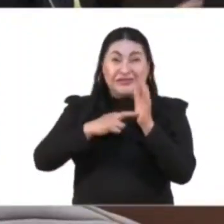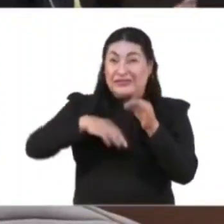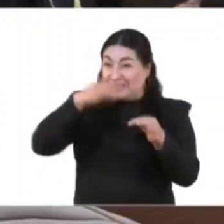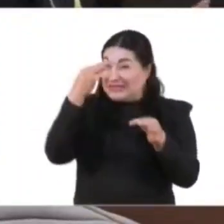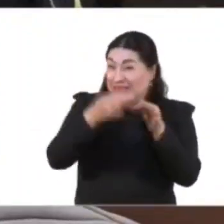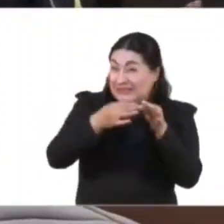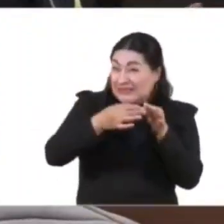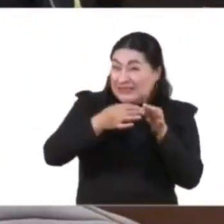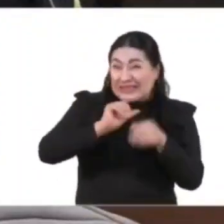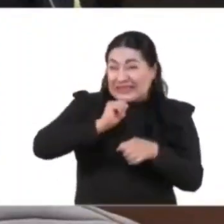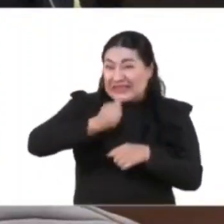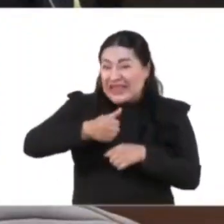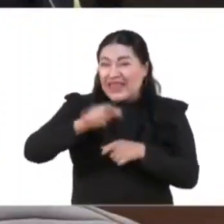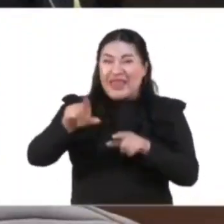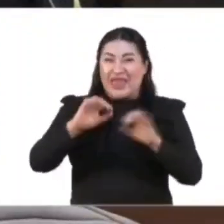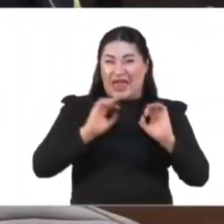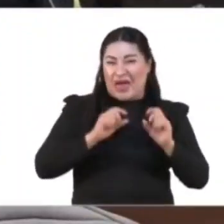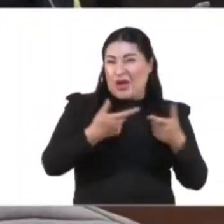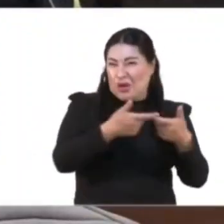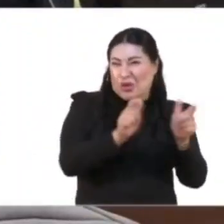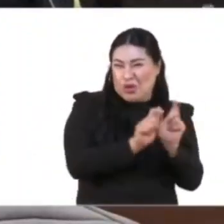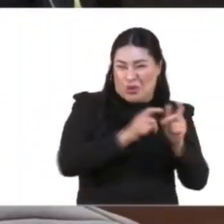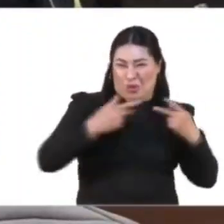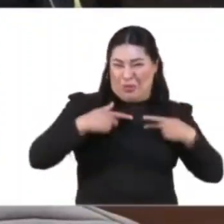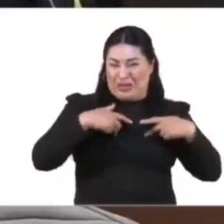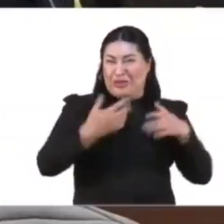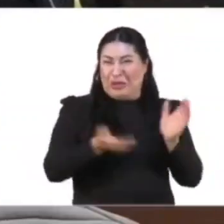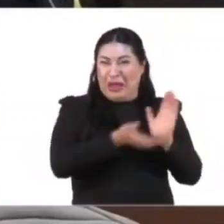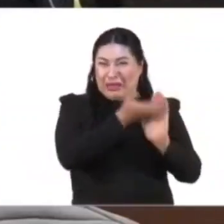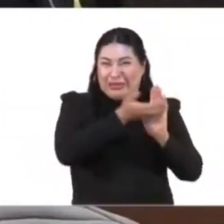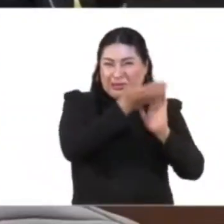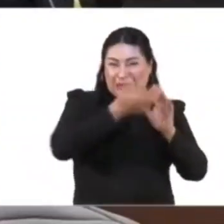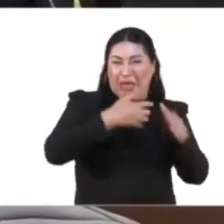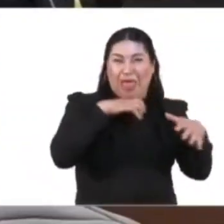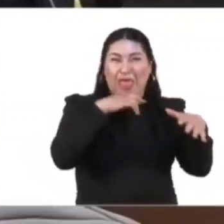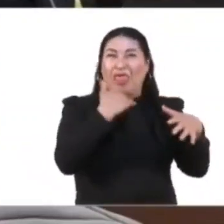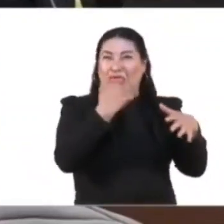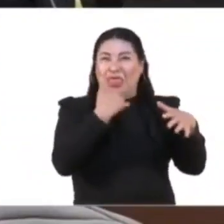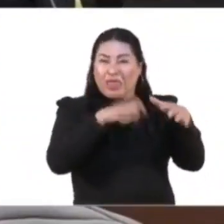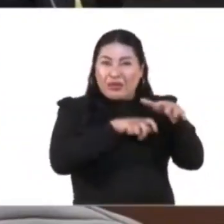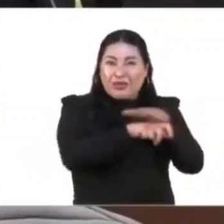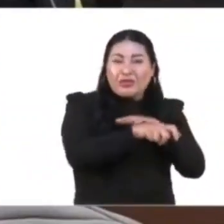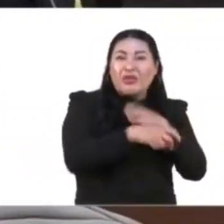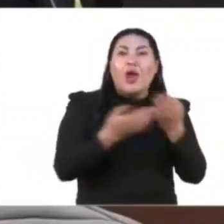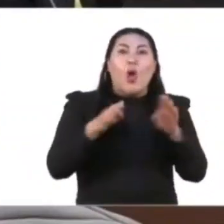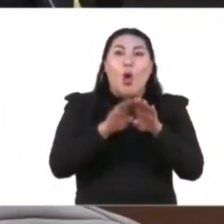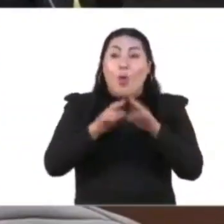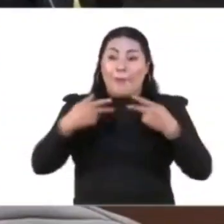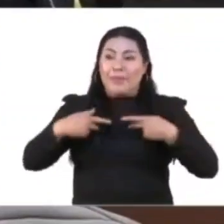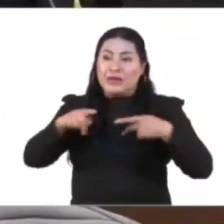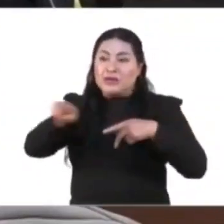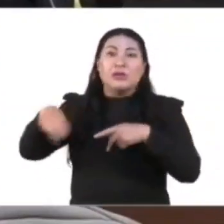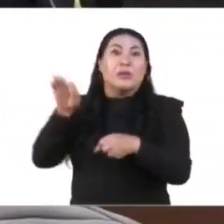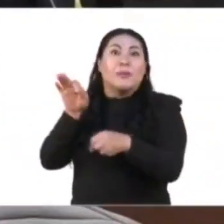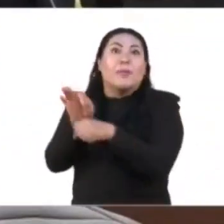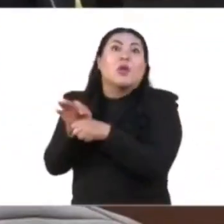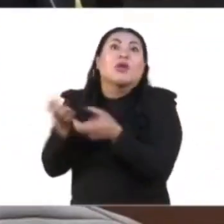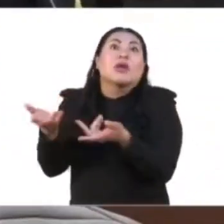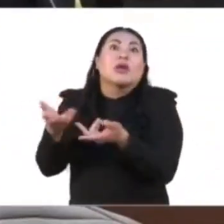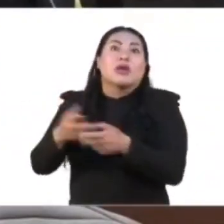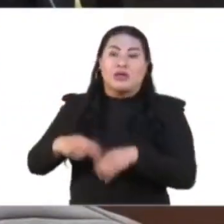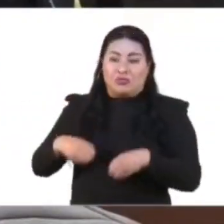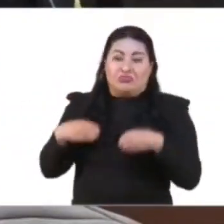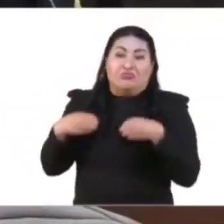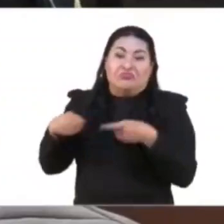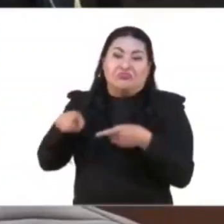cártel inmobiliario. Ahí, ¿cómo se está analizando precisamente para salvaguardar la seguridad de sus integrantes, tomando en cuenta precisamente